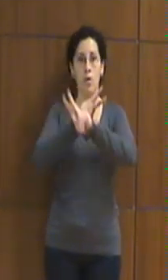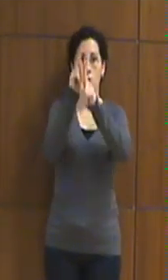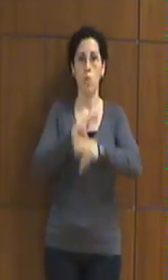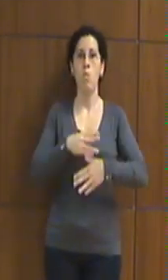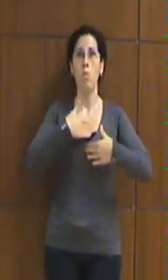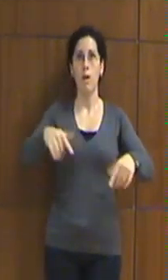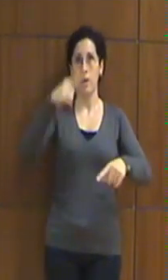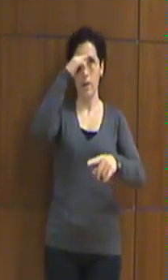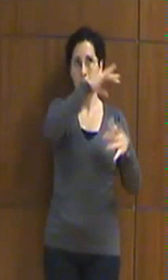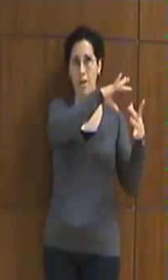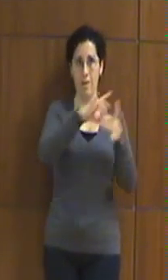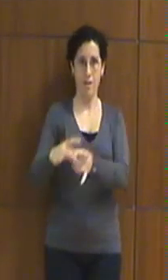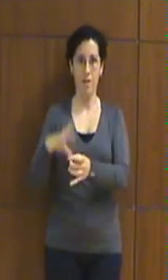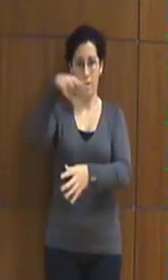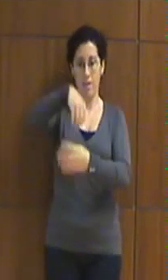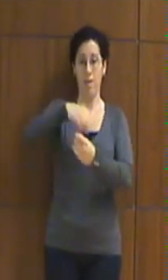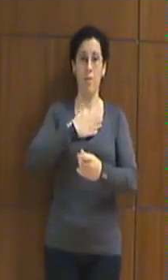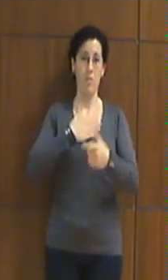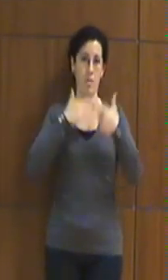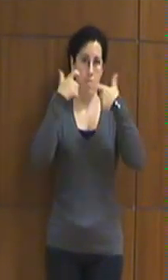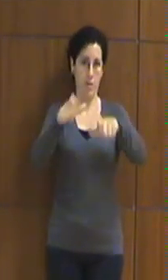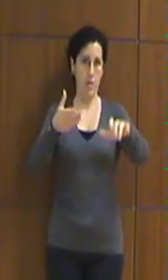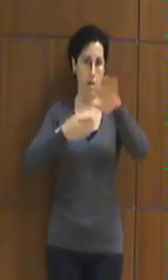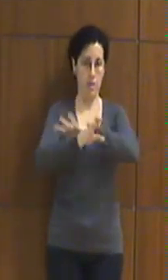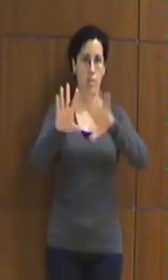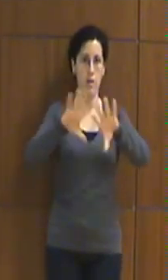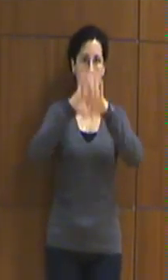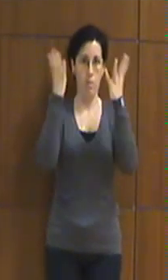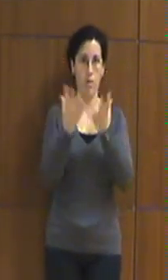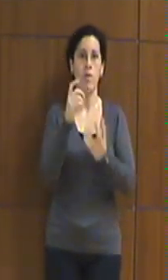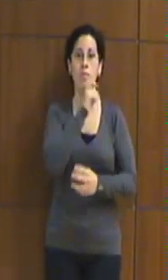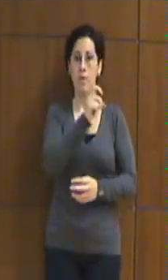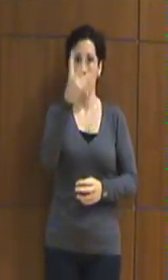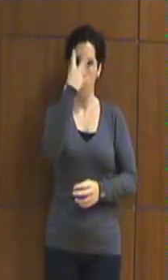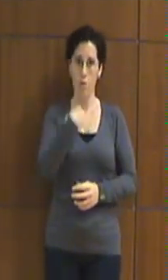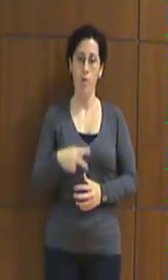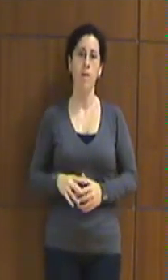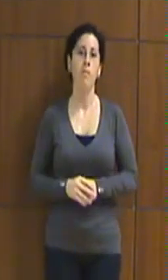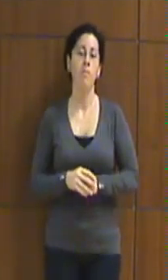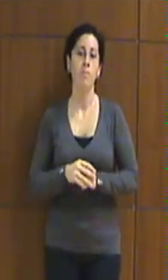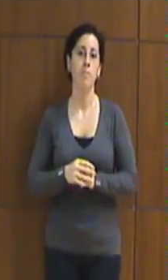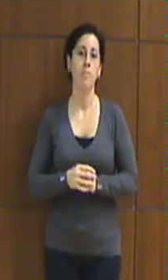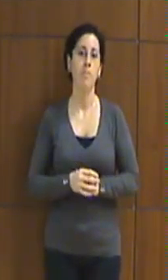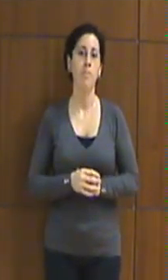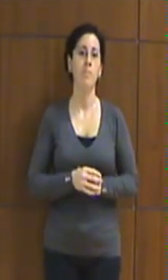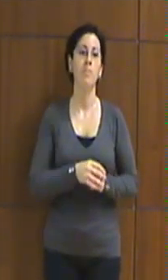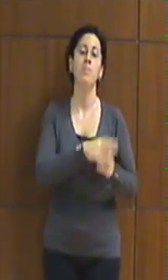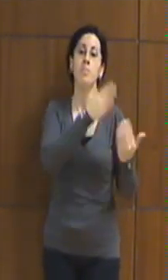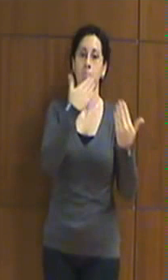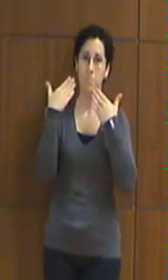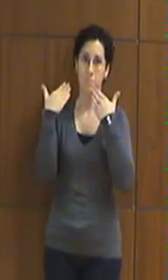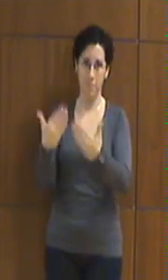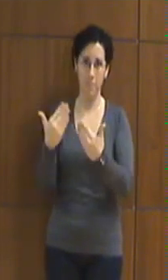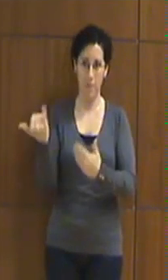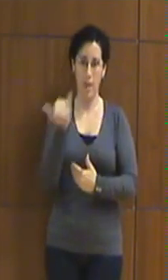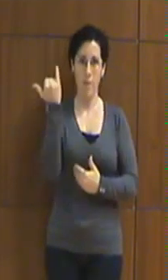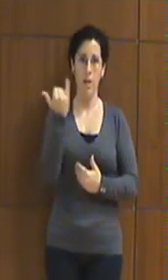internacionales que estamos llevando a cabo dentro del Departamento de Accesibilidad Universal de Fundación 11. Pues muchas gracias,